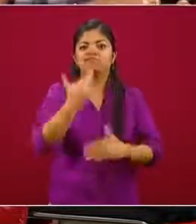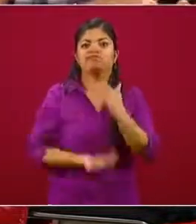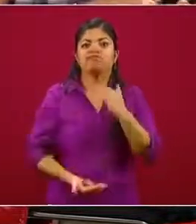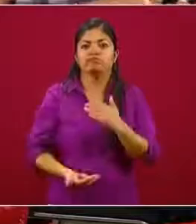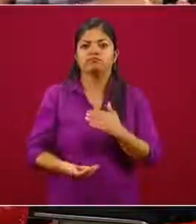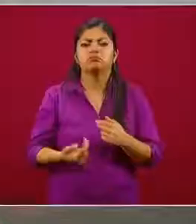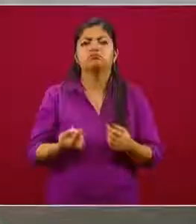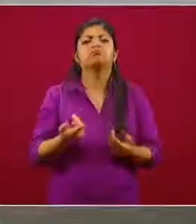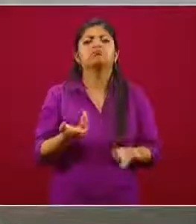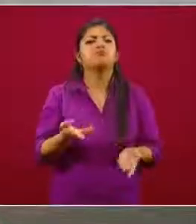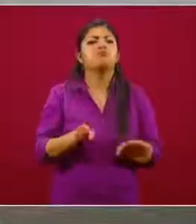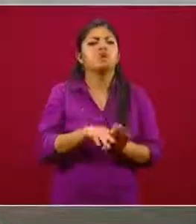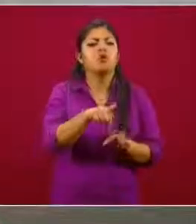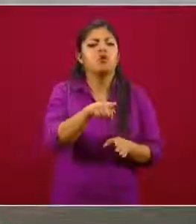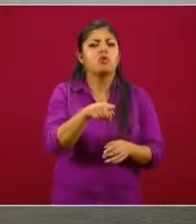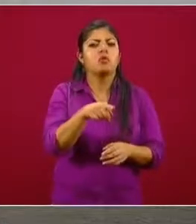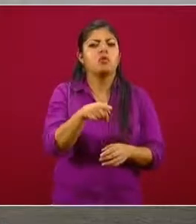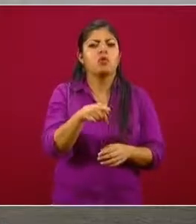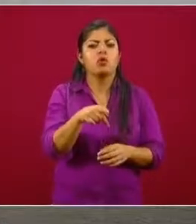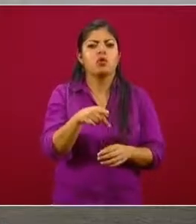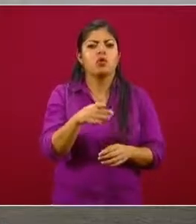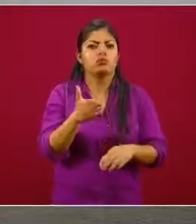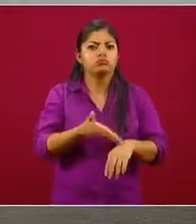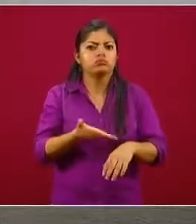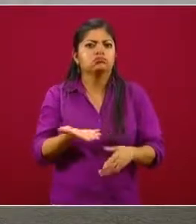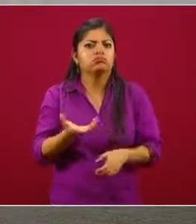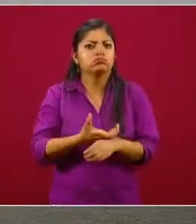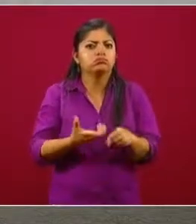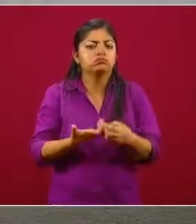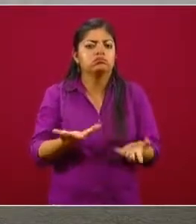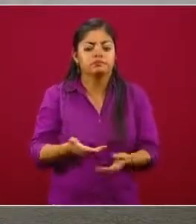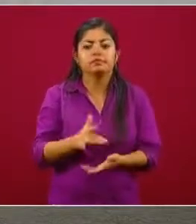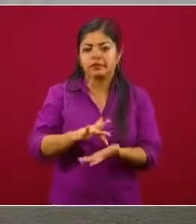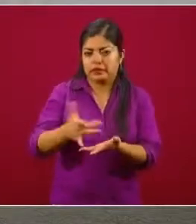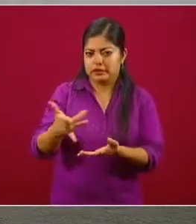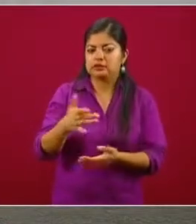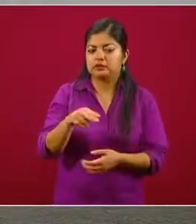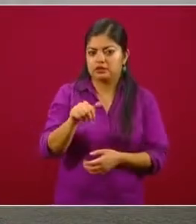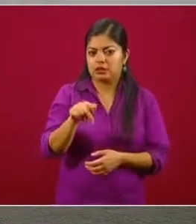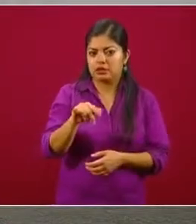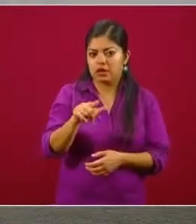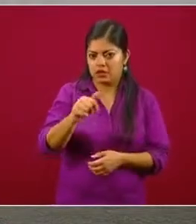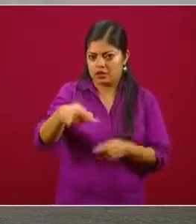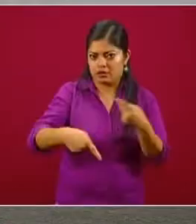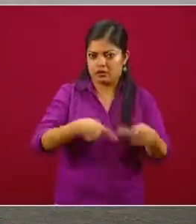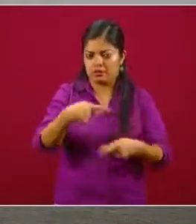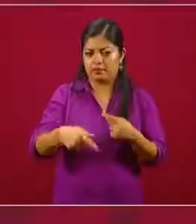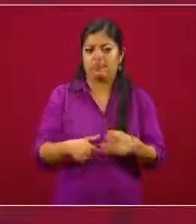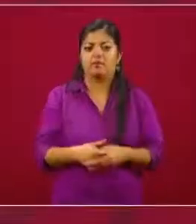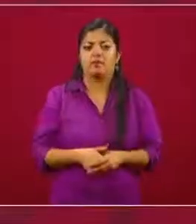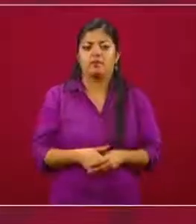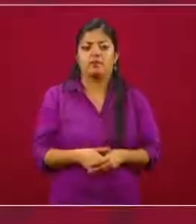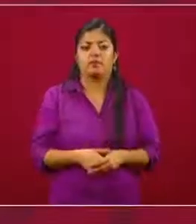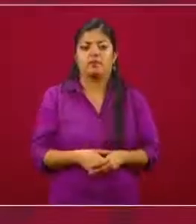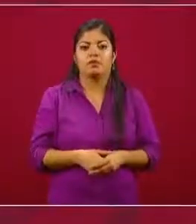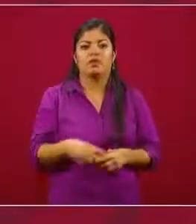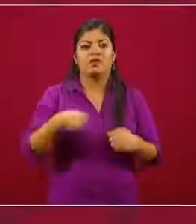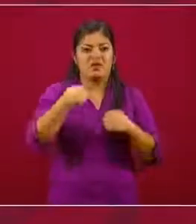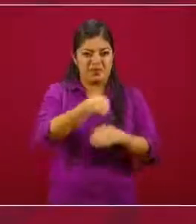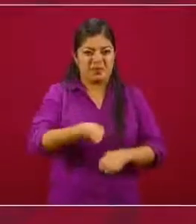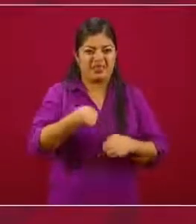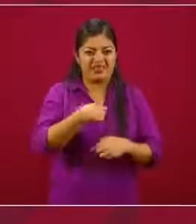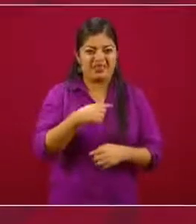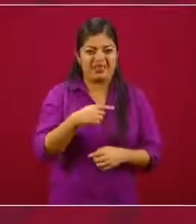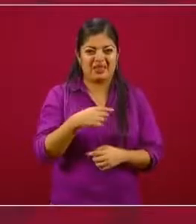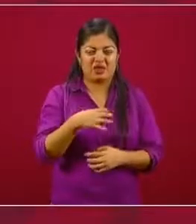ese sentido? Gracias. Muchas gracias. Gracias, Natalia Vitela, por estas preguntas. Sobre los ventiladores, le puedo comentar